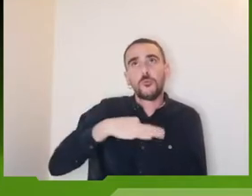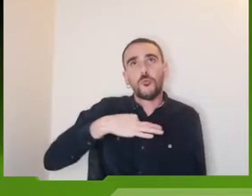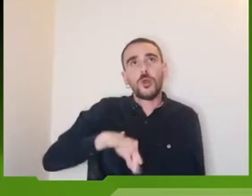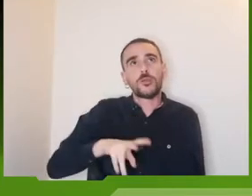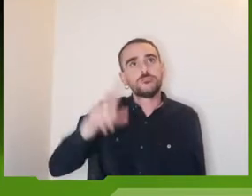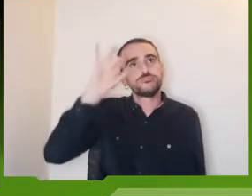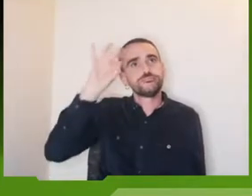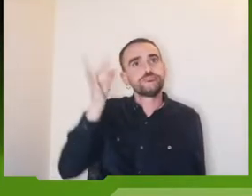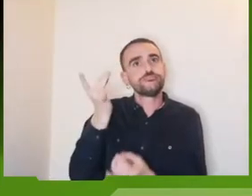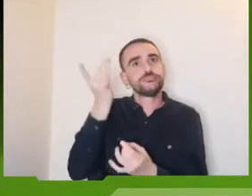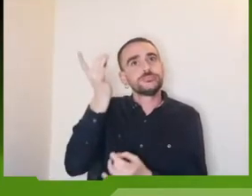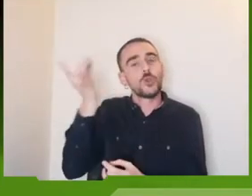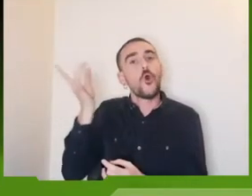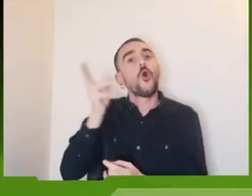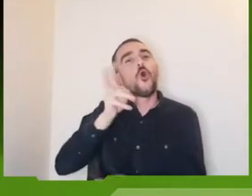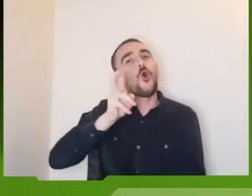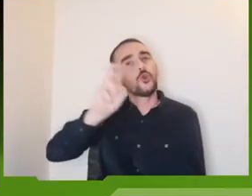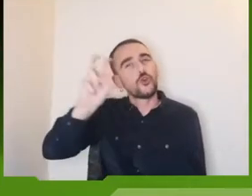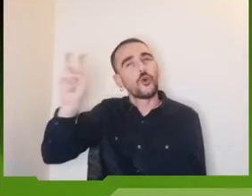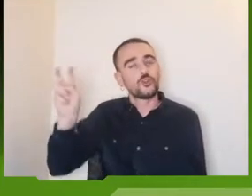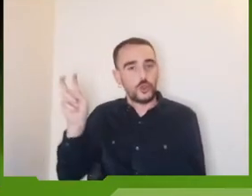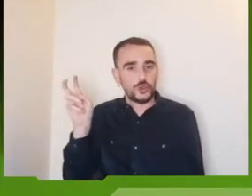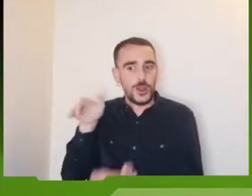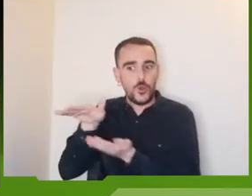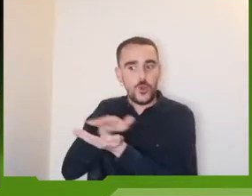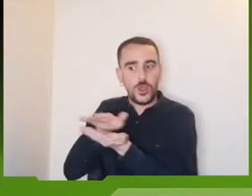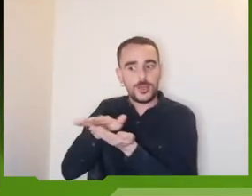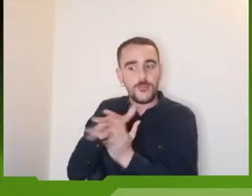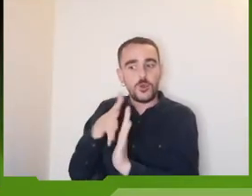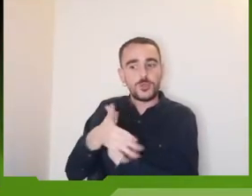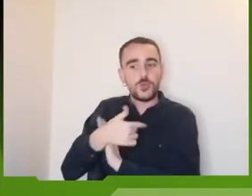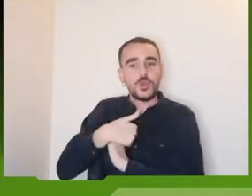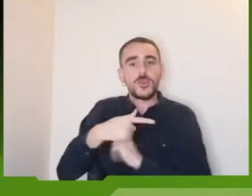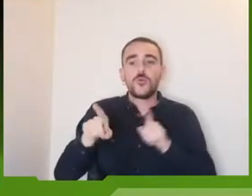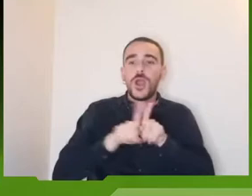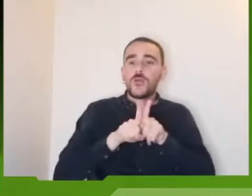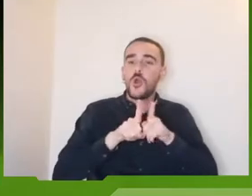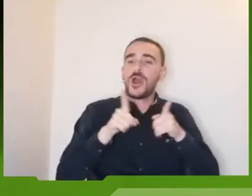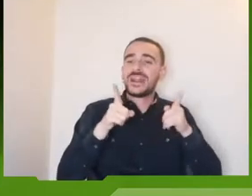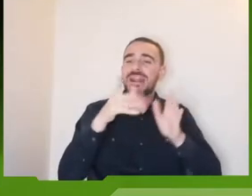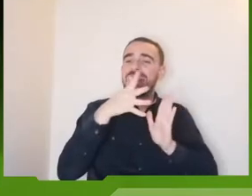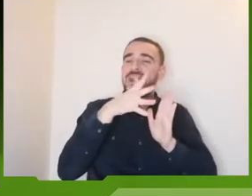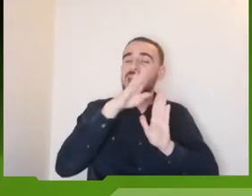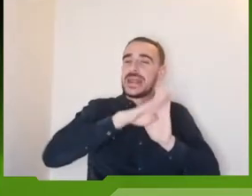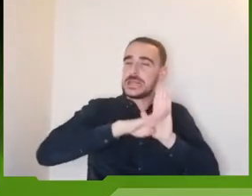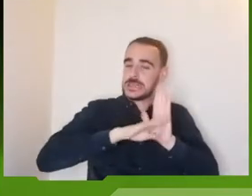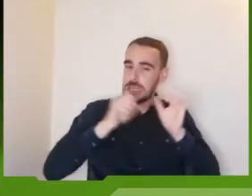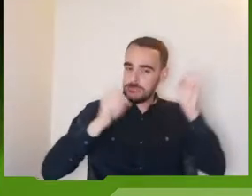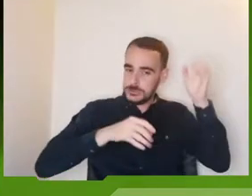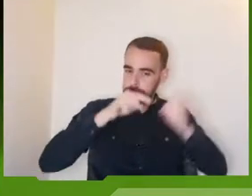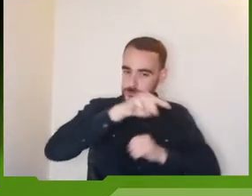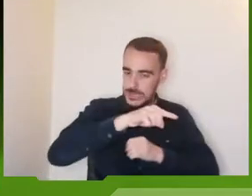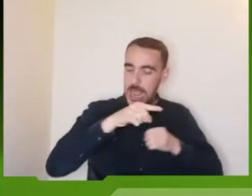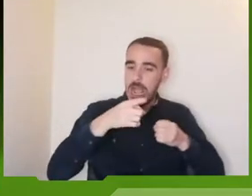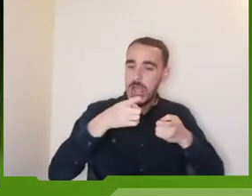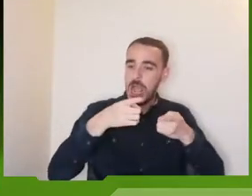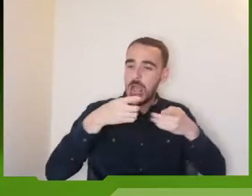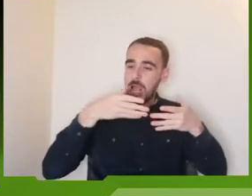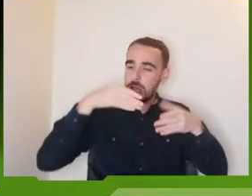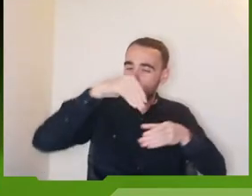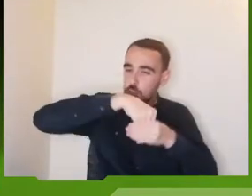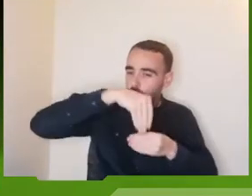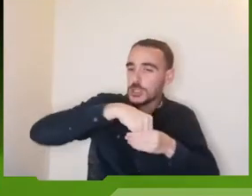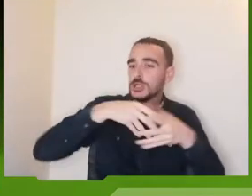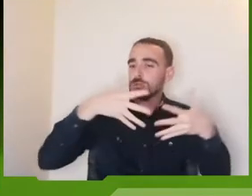que habéis pillado la estructura de la receta. Sí,